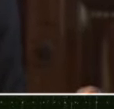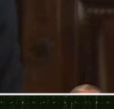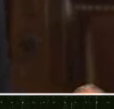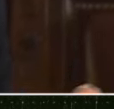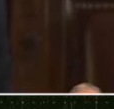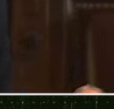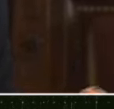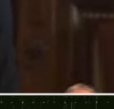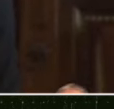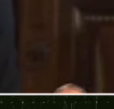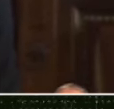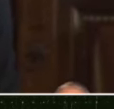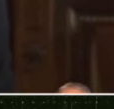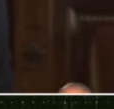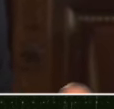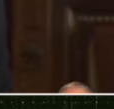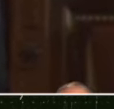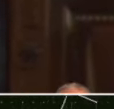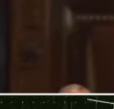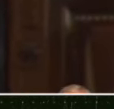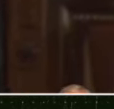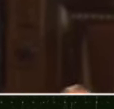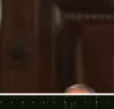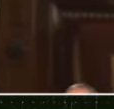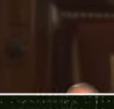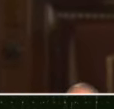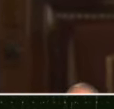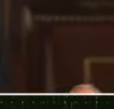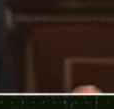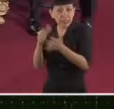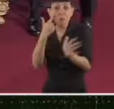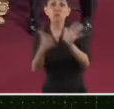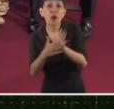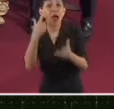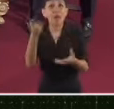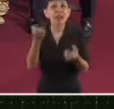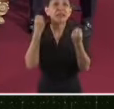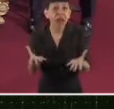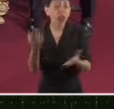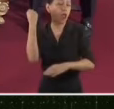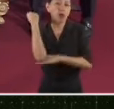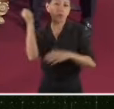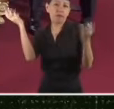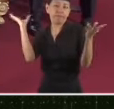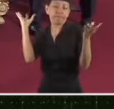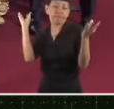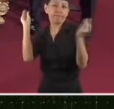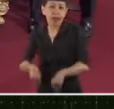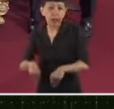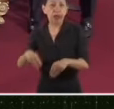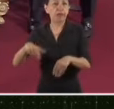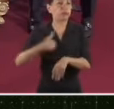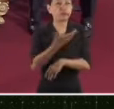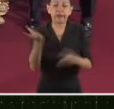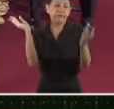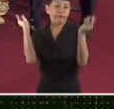áreas jurídicas, áreas de contrataciones que vengan, por ejemplo, a la hora de hacer una compra directa, comparar ese precio de un proveedor